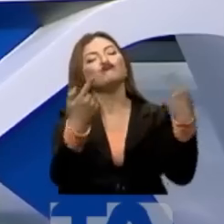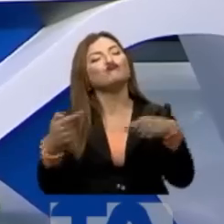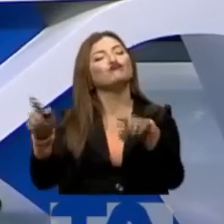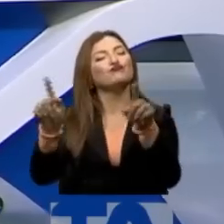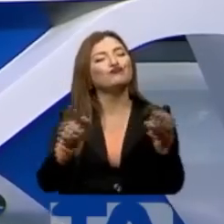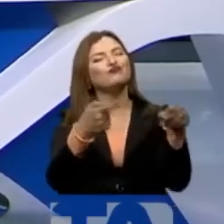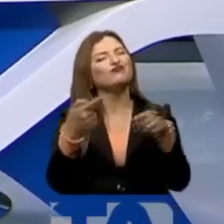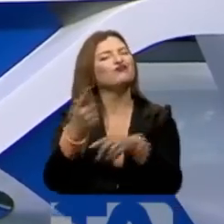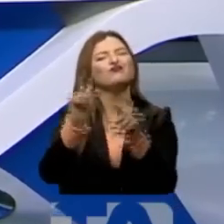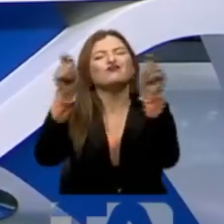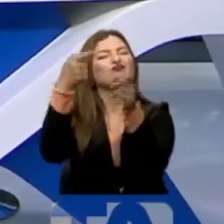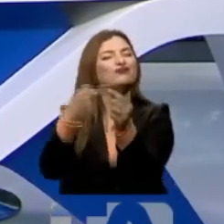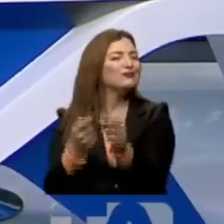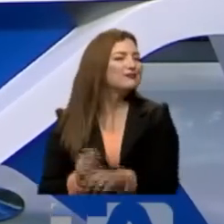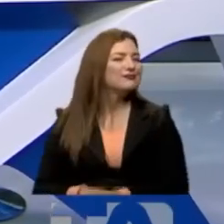Usted nunca tocó batería.